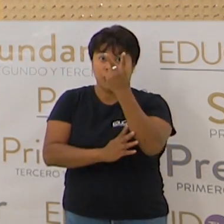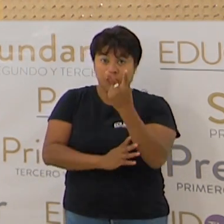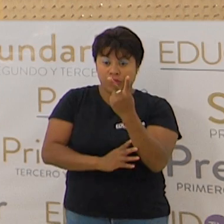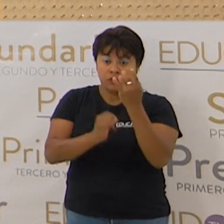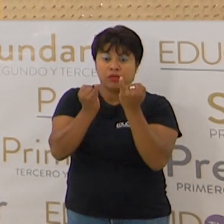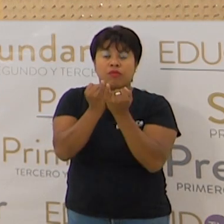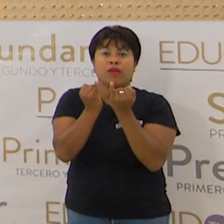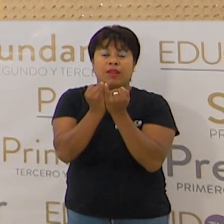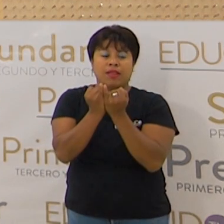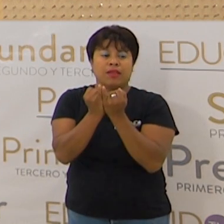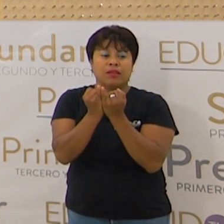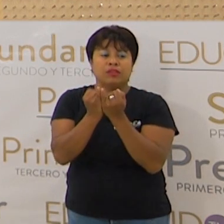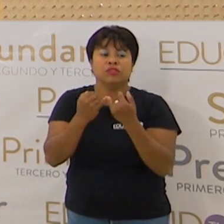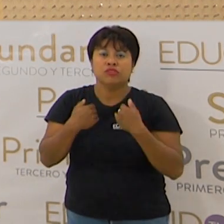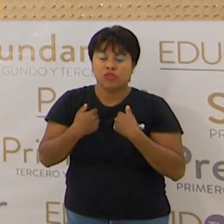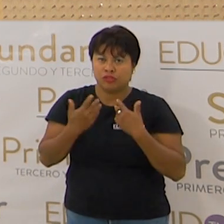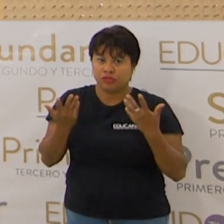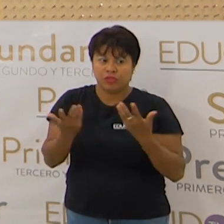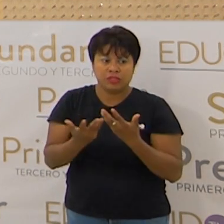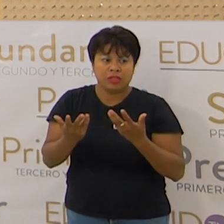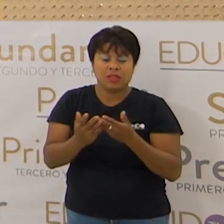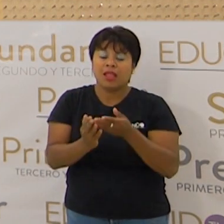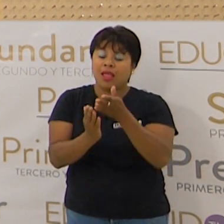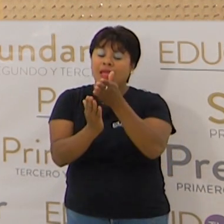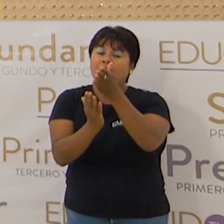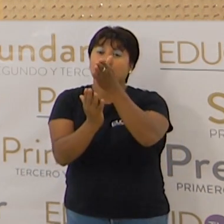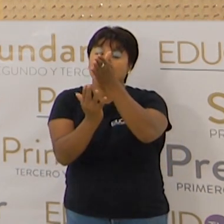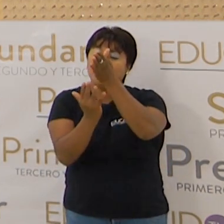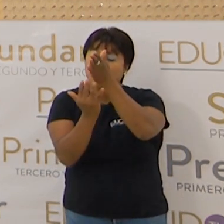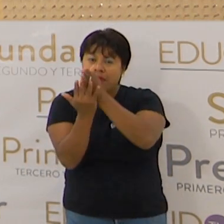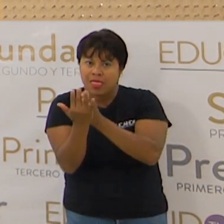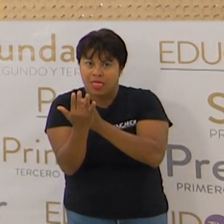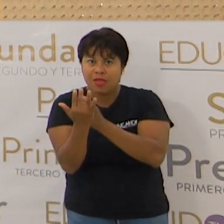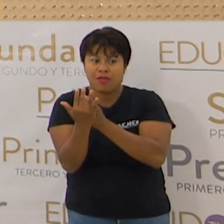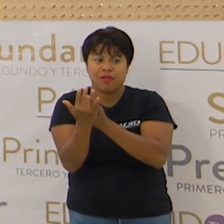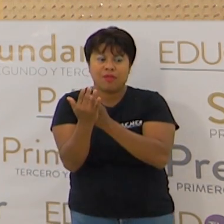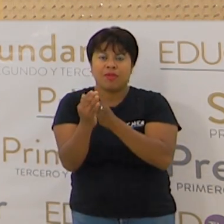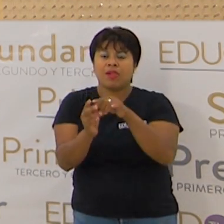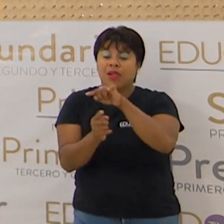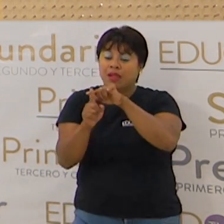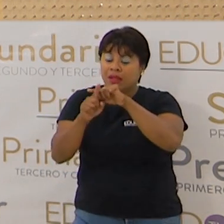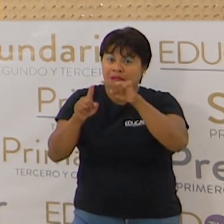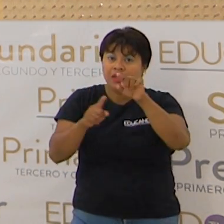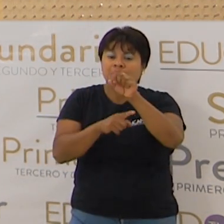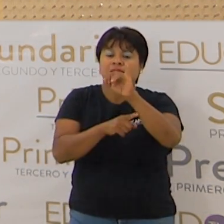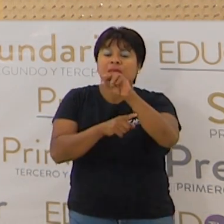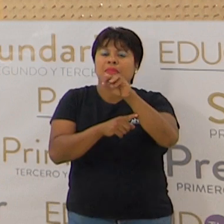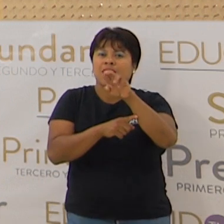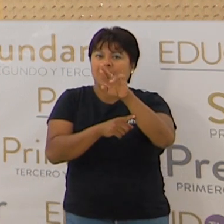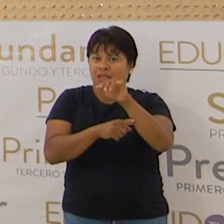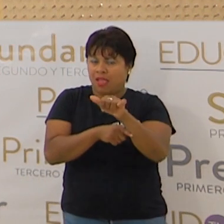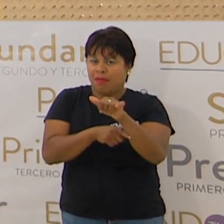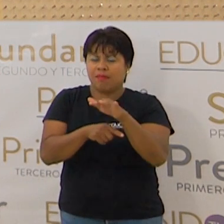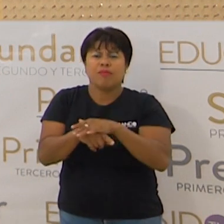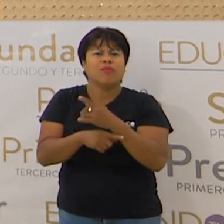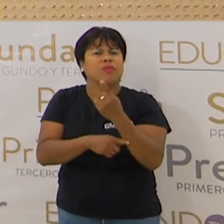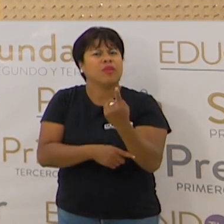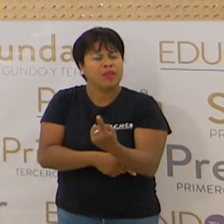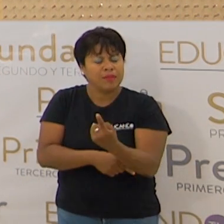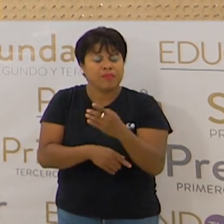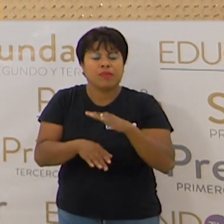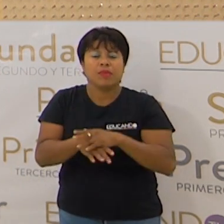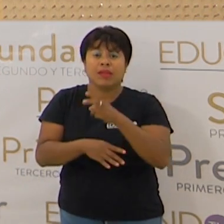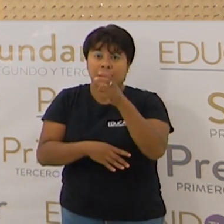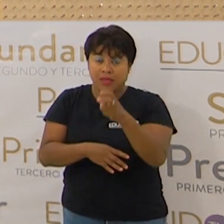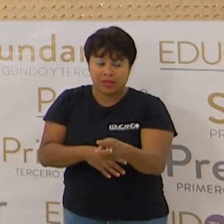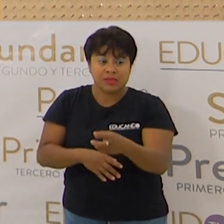partes iguales, estoy trazando en el medio justamente un eje de simetría. ¿Por qué?